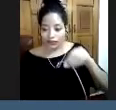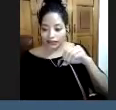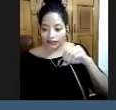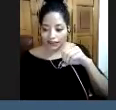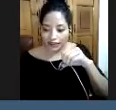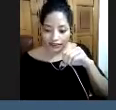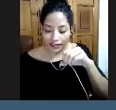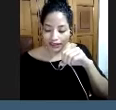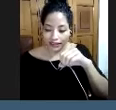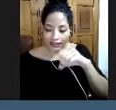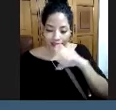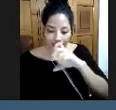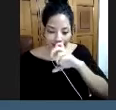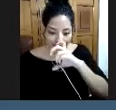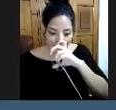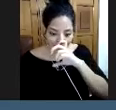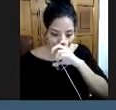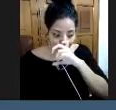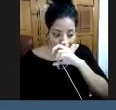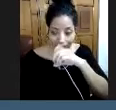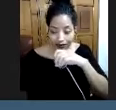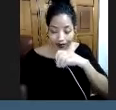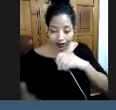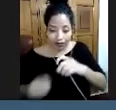Muchísimas gracias, Liliana.